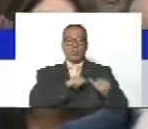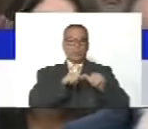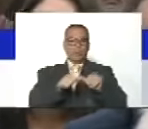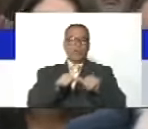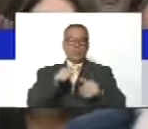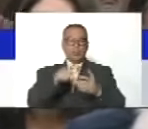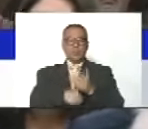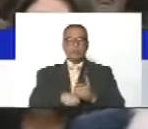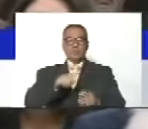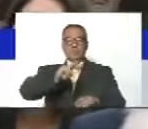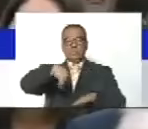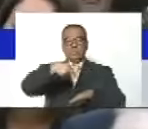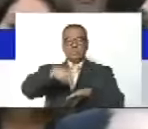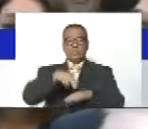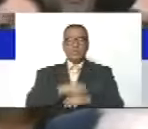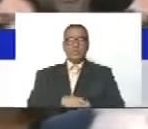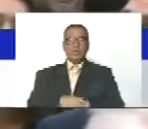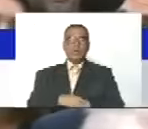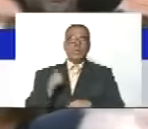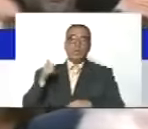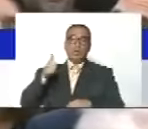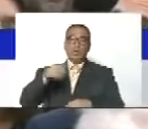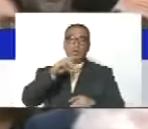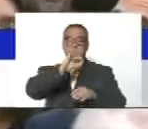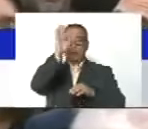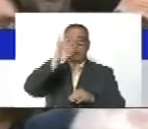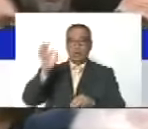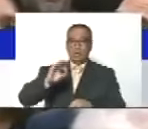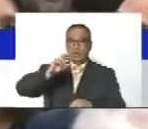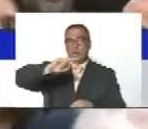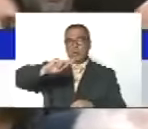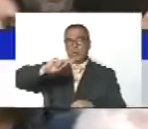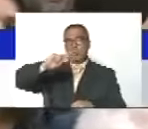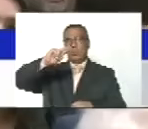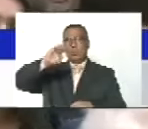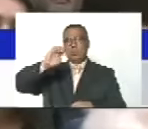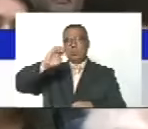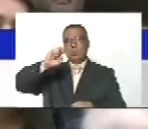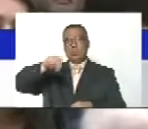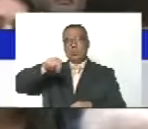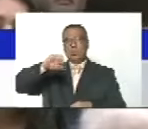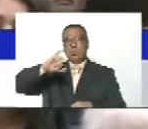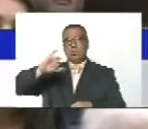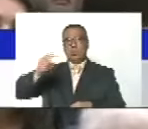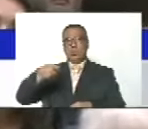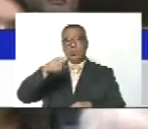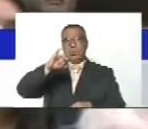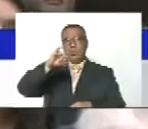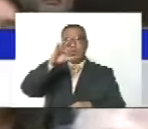nacional. La trayectoria artística de Rengifo ha sido